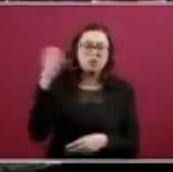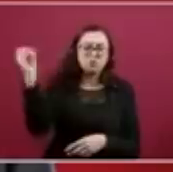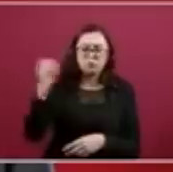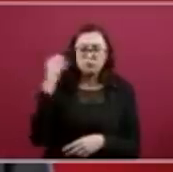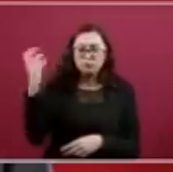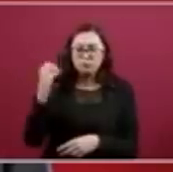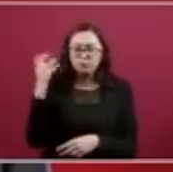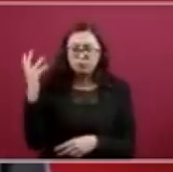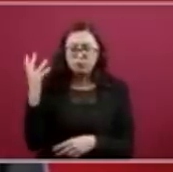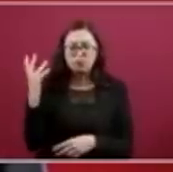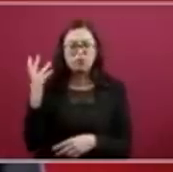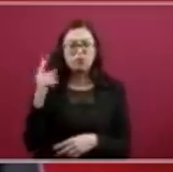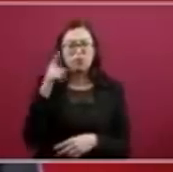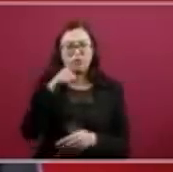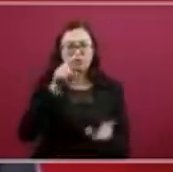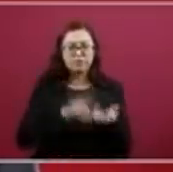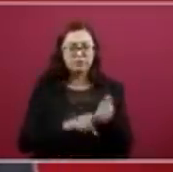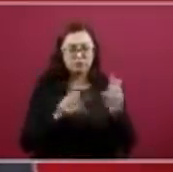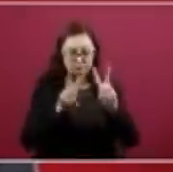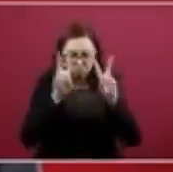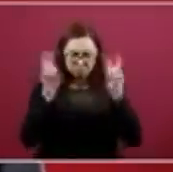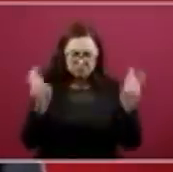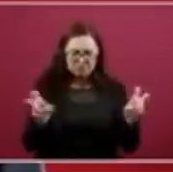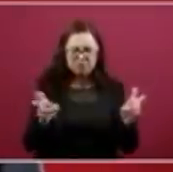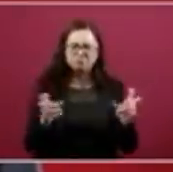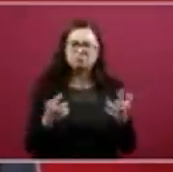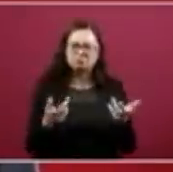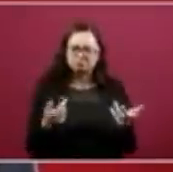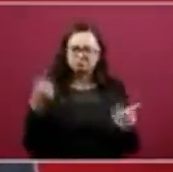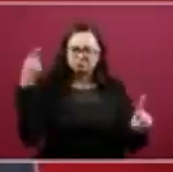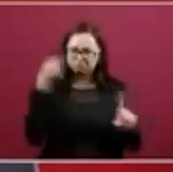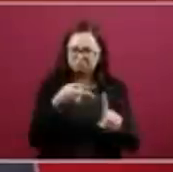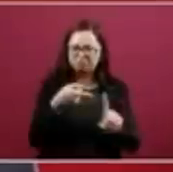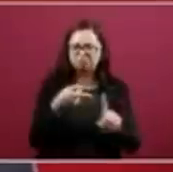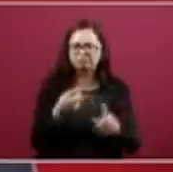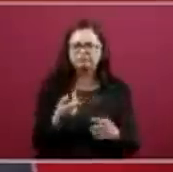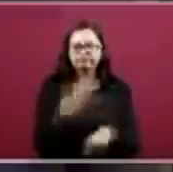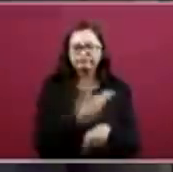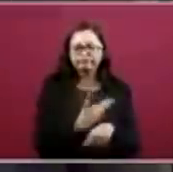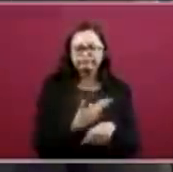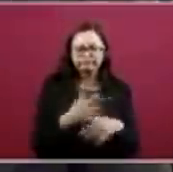esta posibilidad de dar